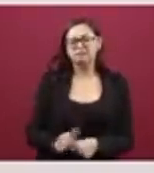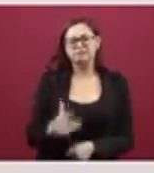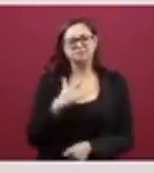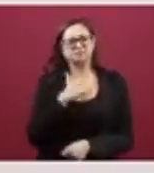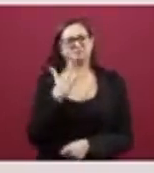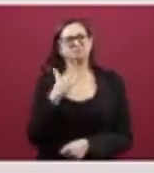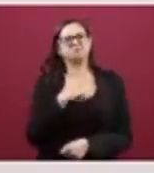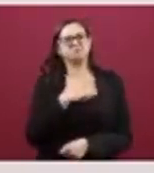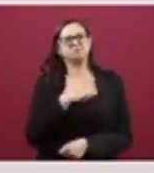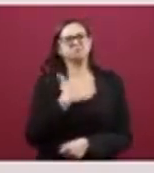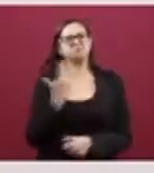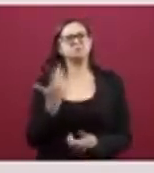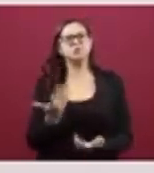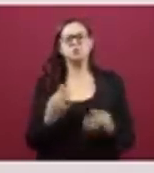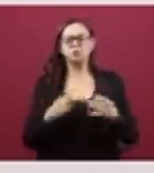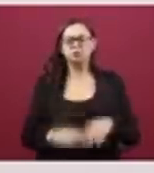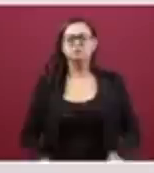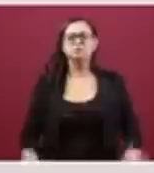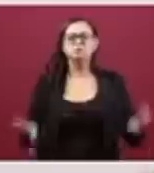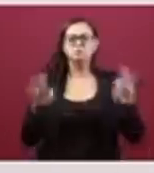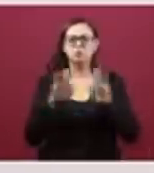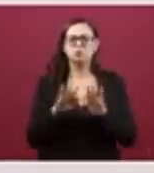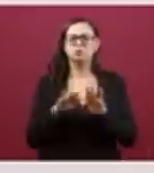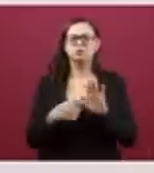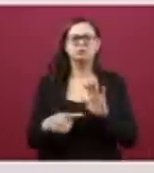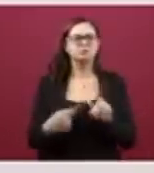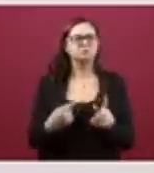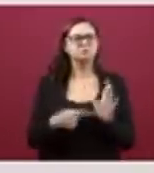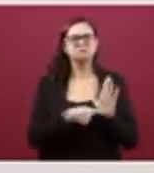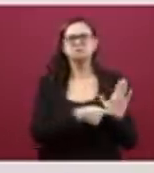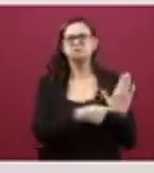que es importante lo alcanzado.